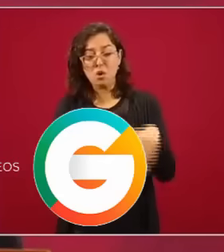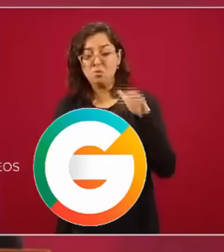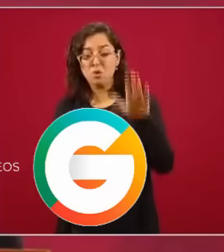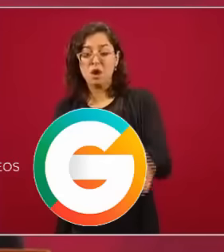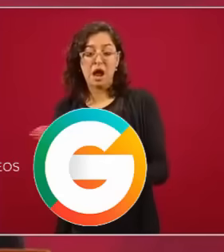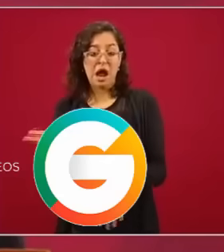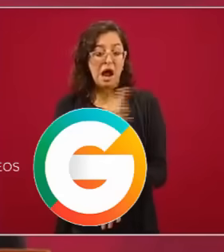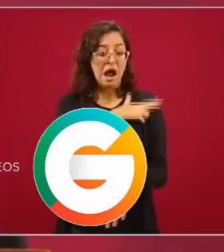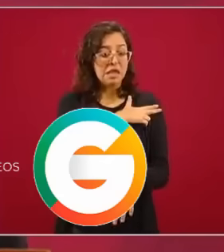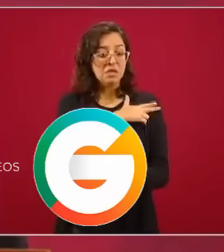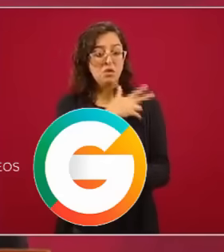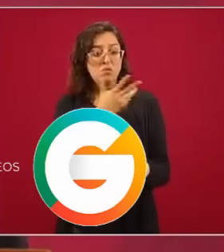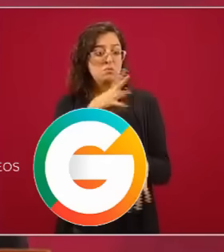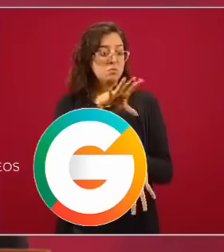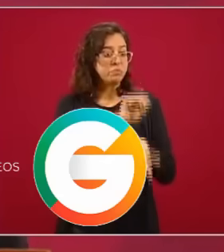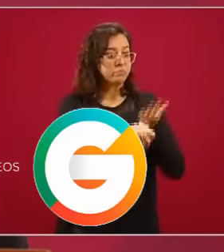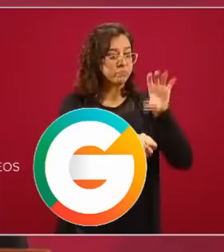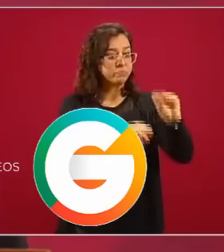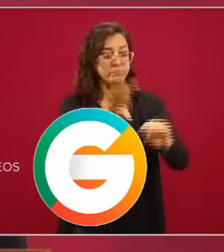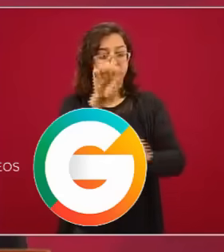que los detenidos.